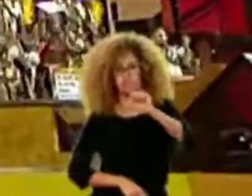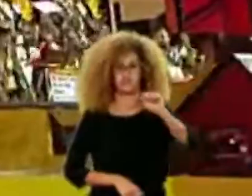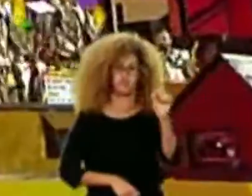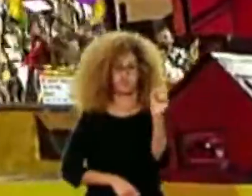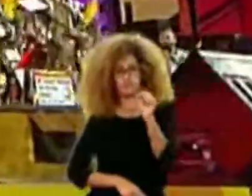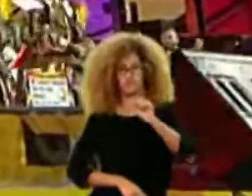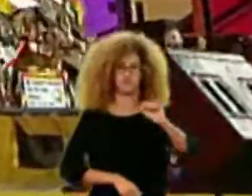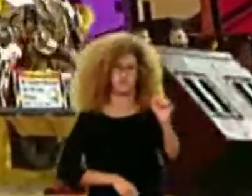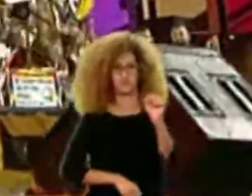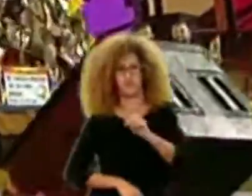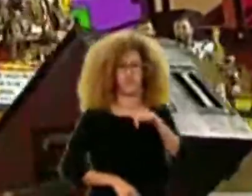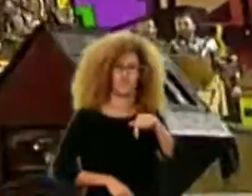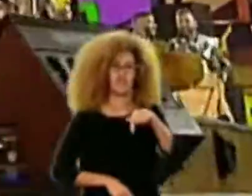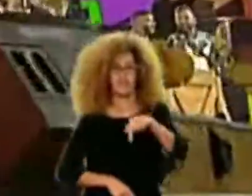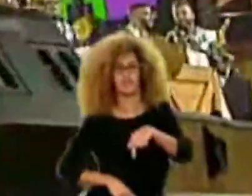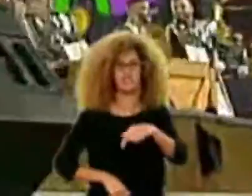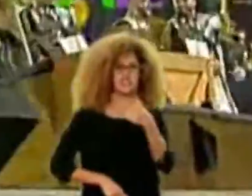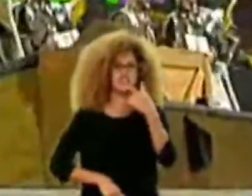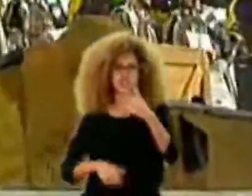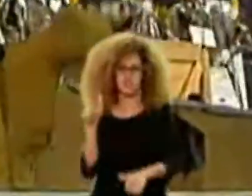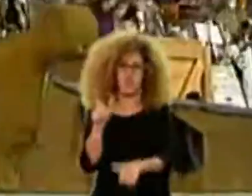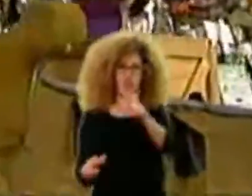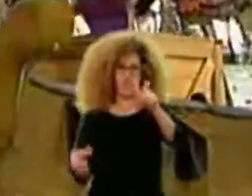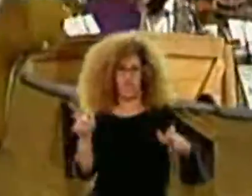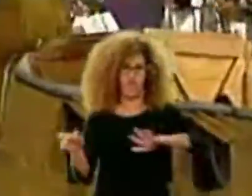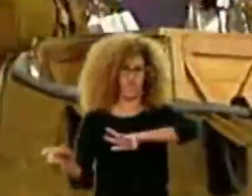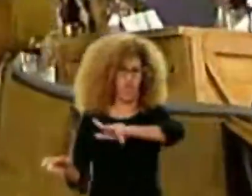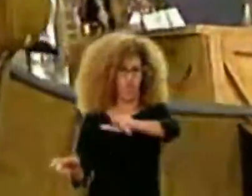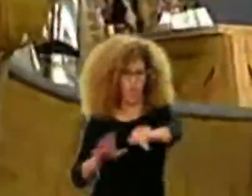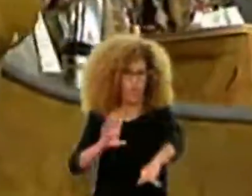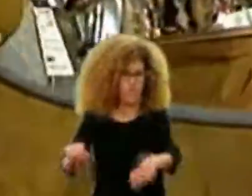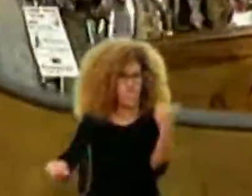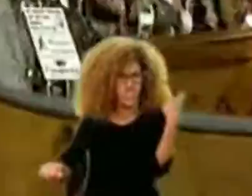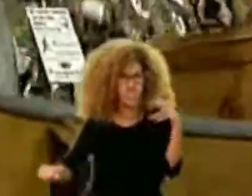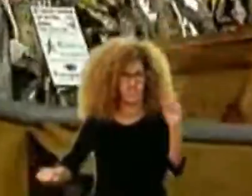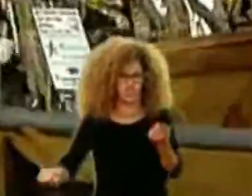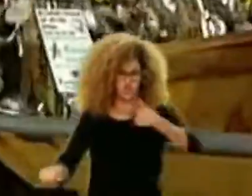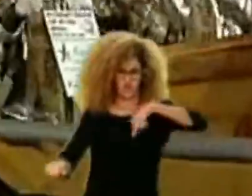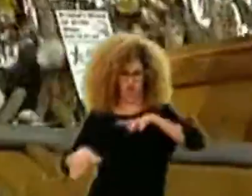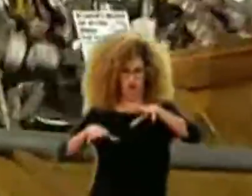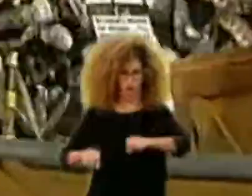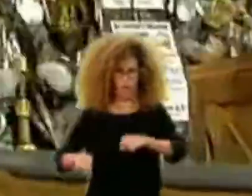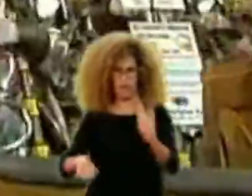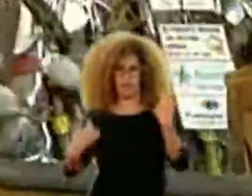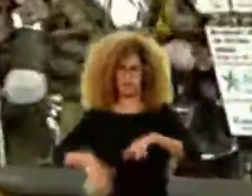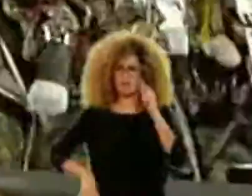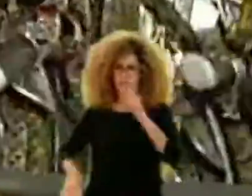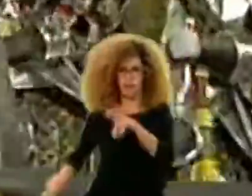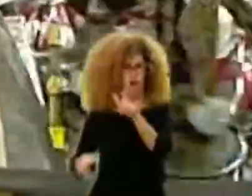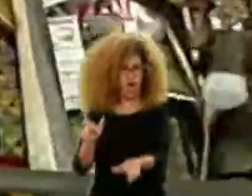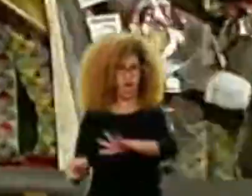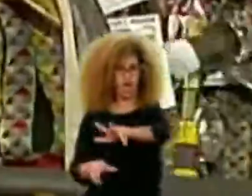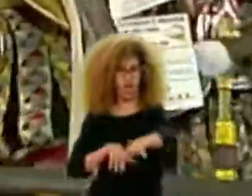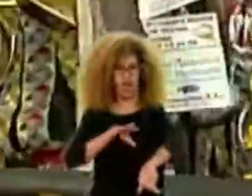ah, aquí hay muchos que son saqueadores. Antes de llegar estos conquistadores, aquí hay muchos que